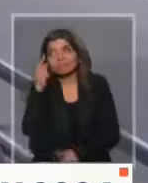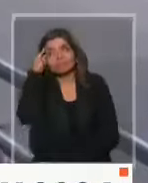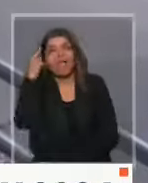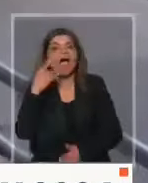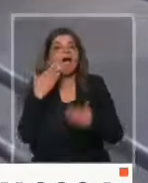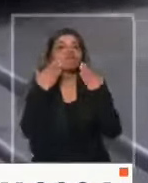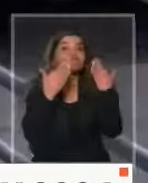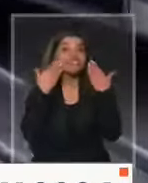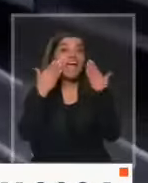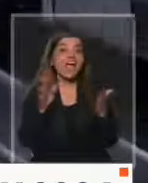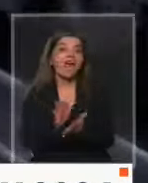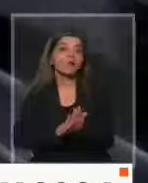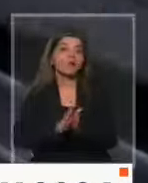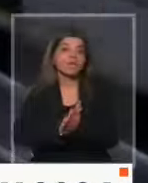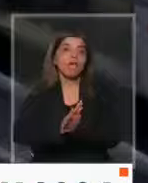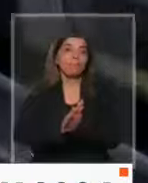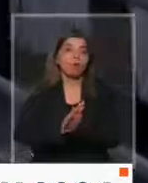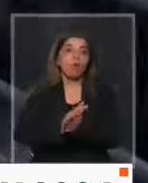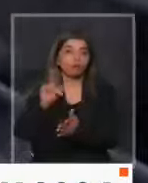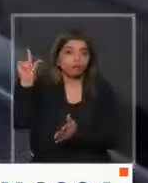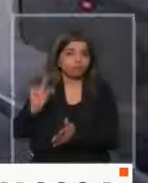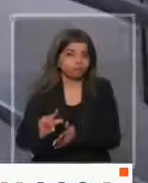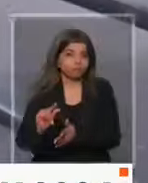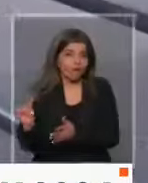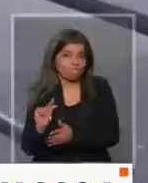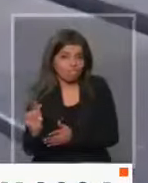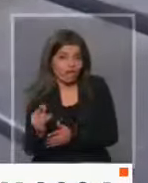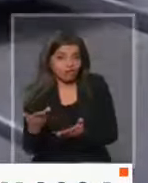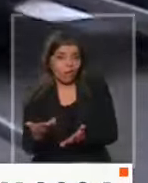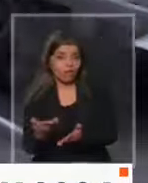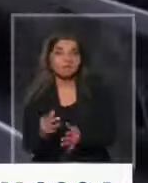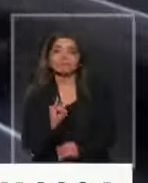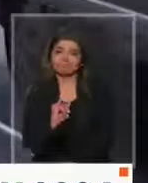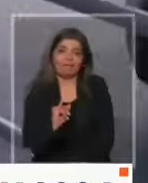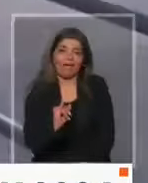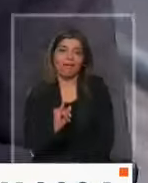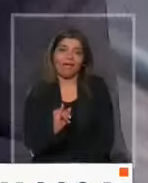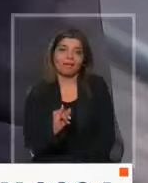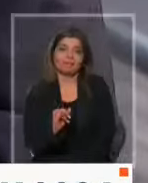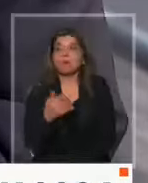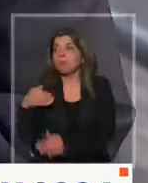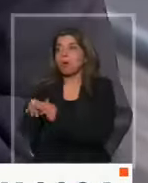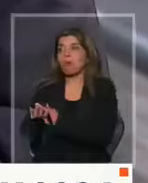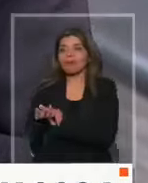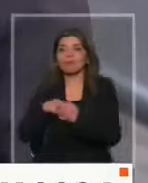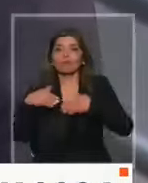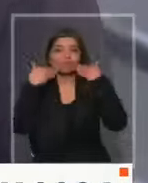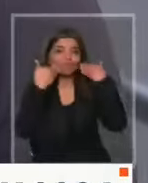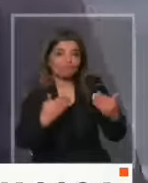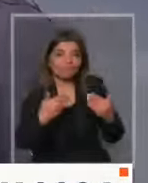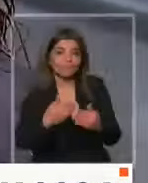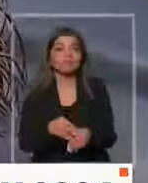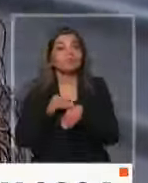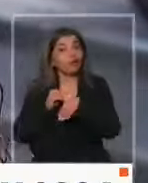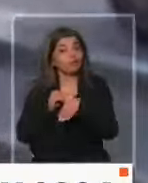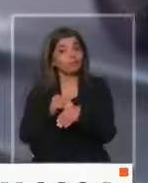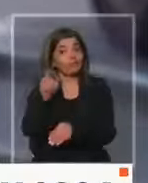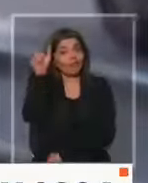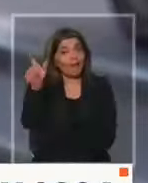precio no sé ponte mitad de precio de lo que valen de todas maneras no lo guarda no más uno de los consejos de esta